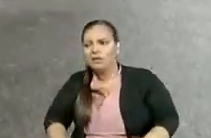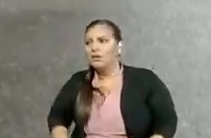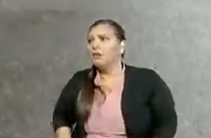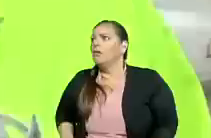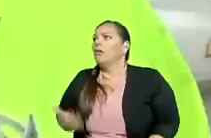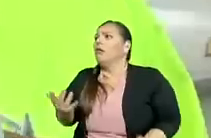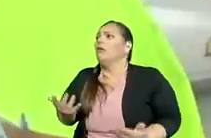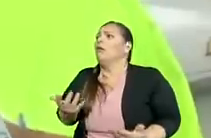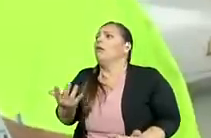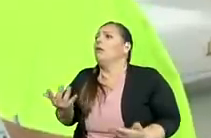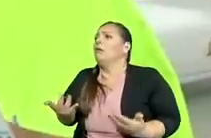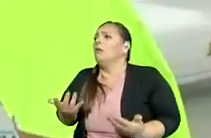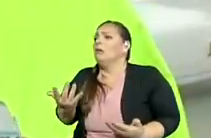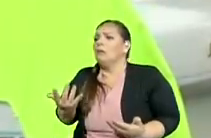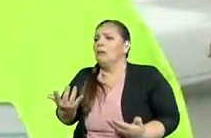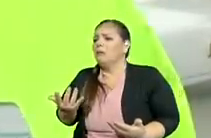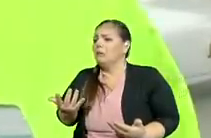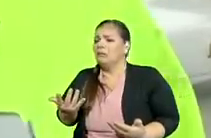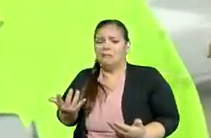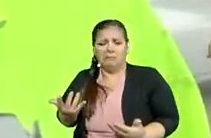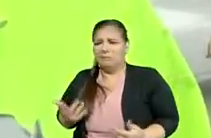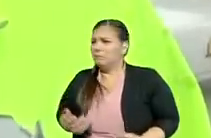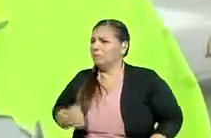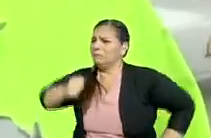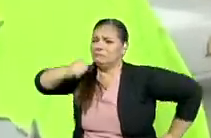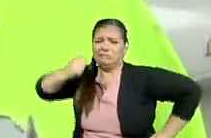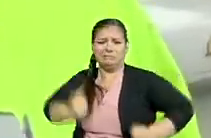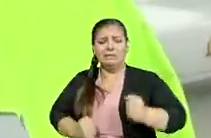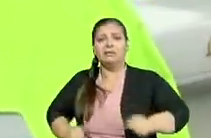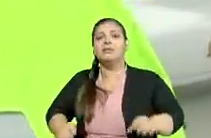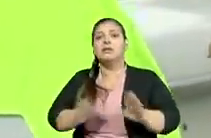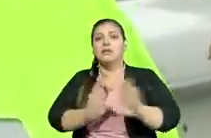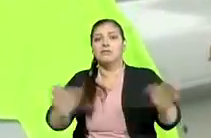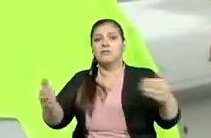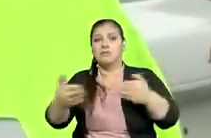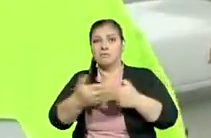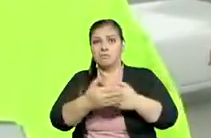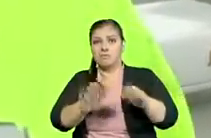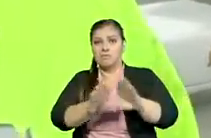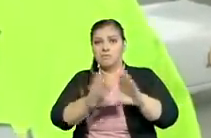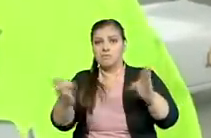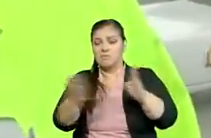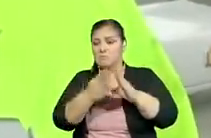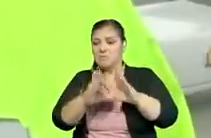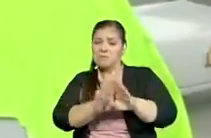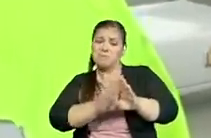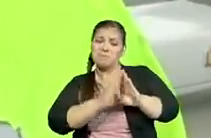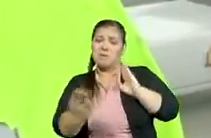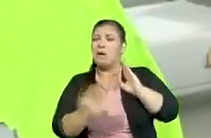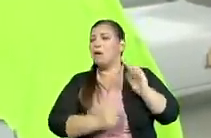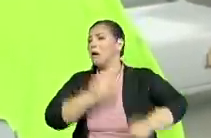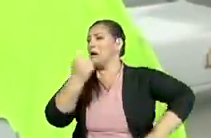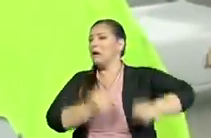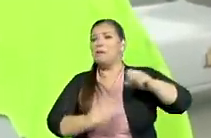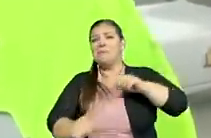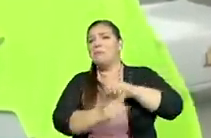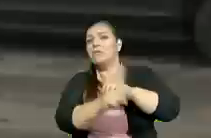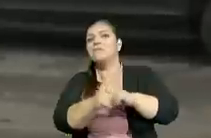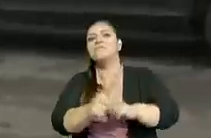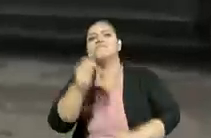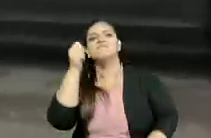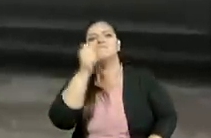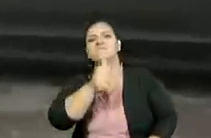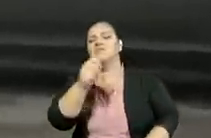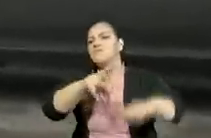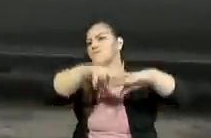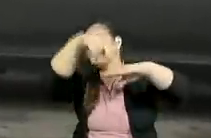motivo de esas calificaciones, en lo cual dice que abre la puerta, sale de la habitación, abre la otra puerta